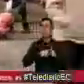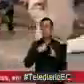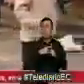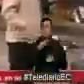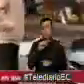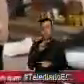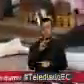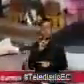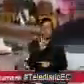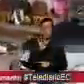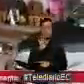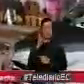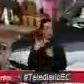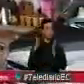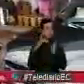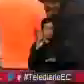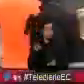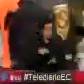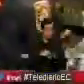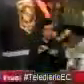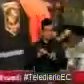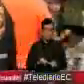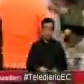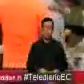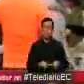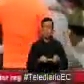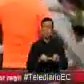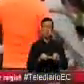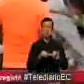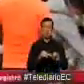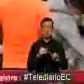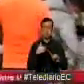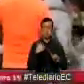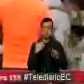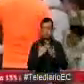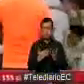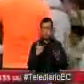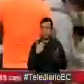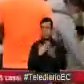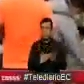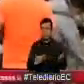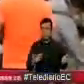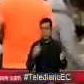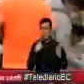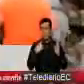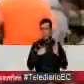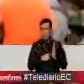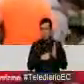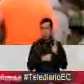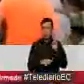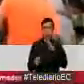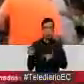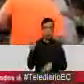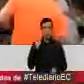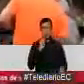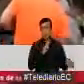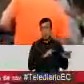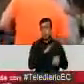mayorista se mantiene funcionando con normalidad. No ha habido desabastecimiento de producto, como usted puede